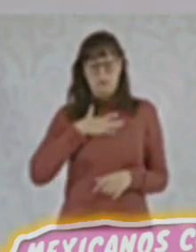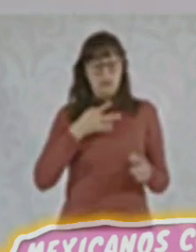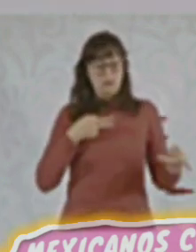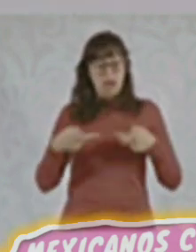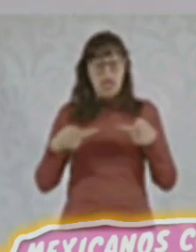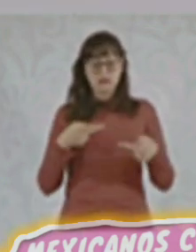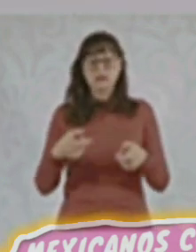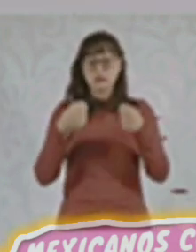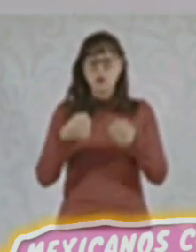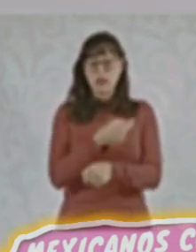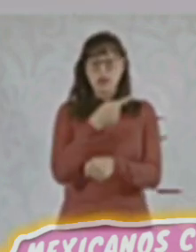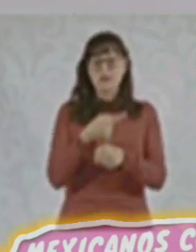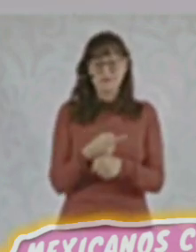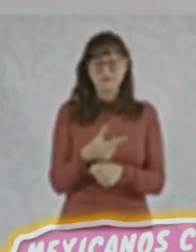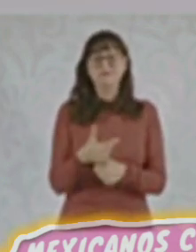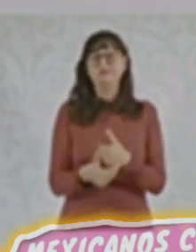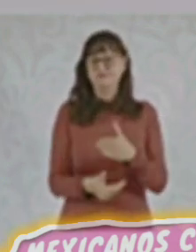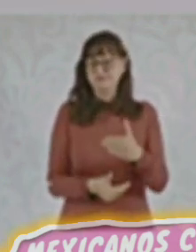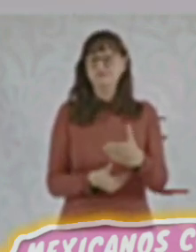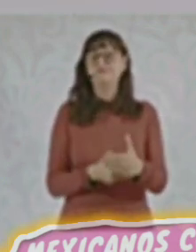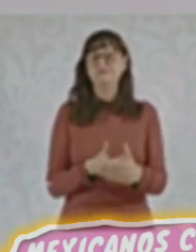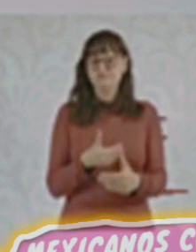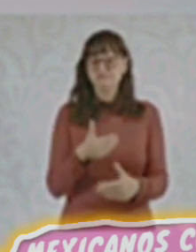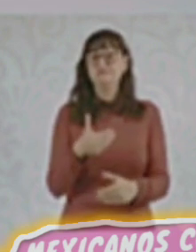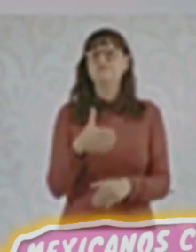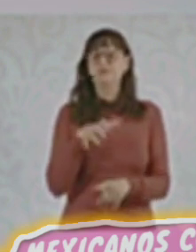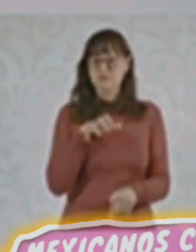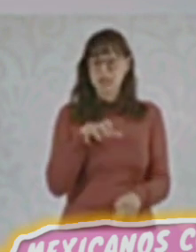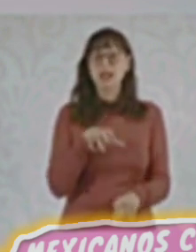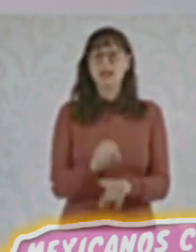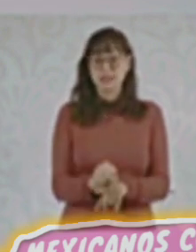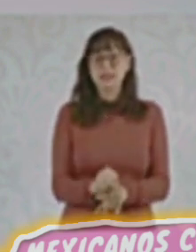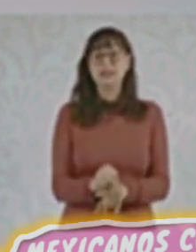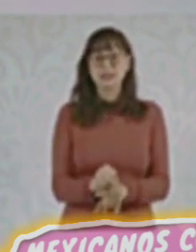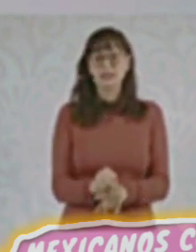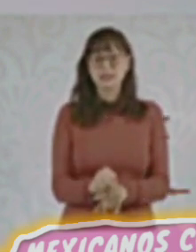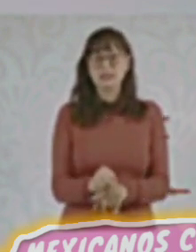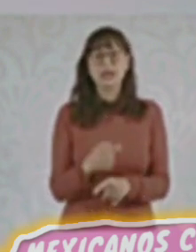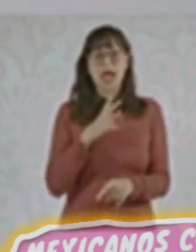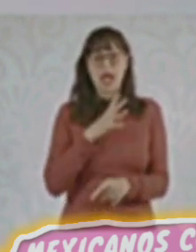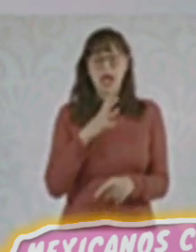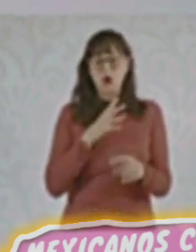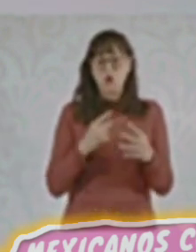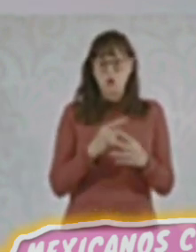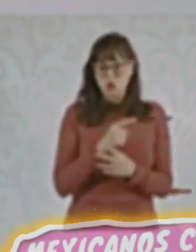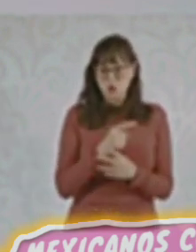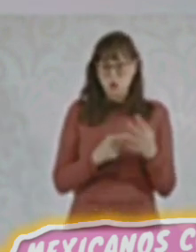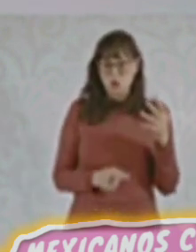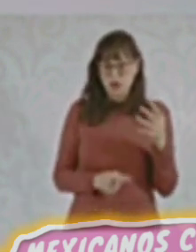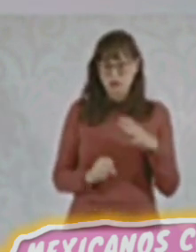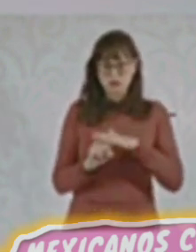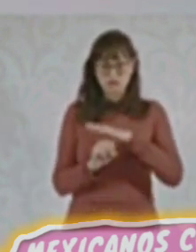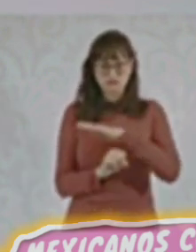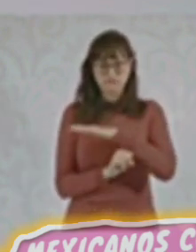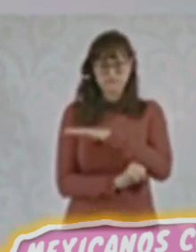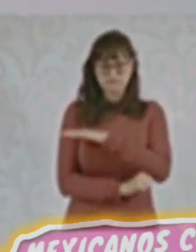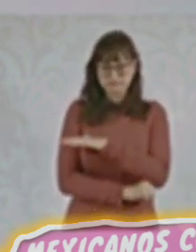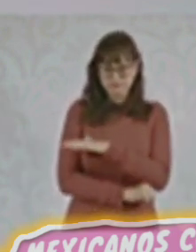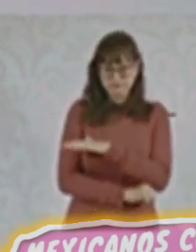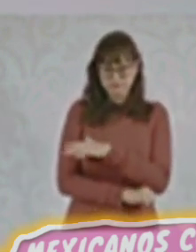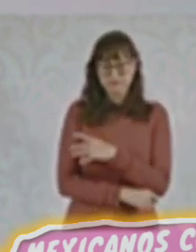seguridad. Y es una estrategia que consiste en 4 ejes y estamos todos los